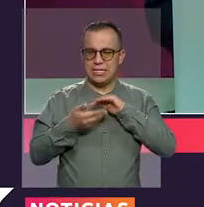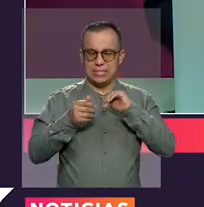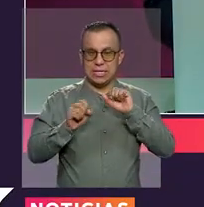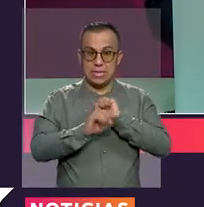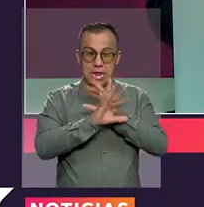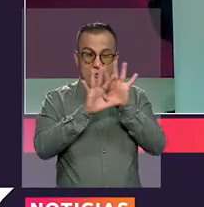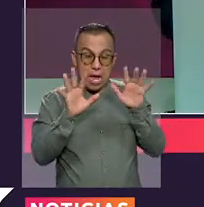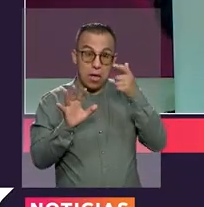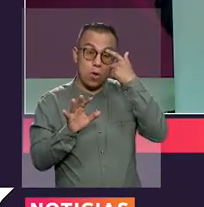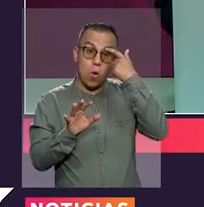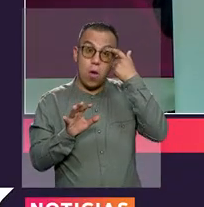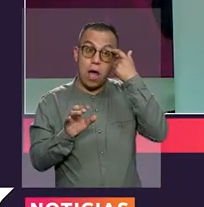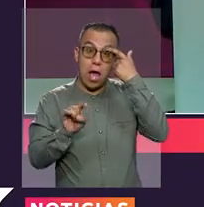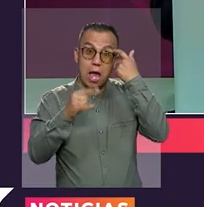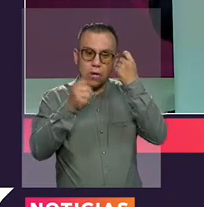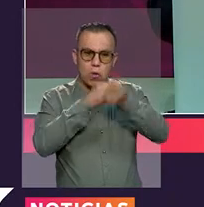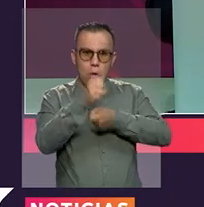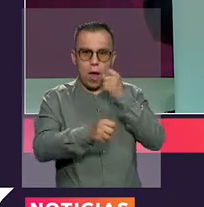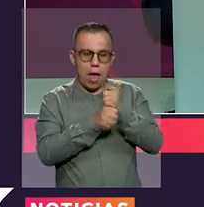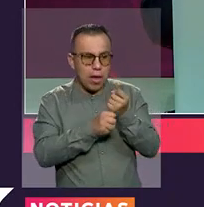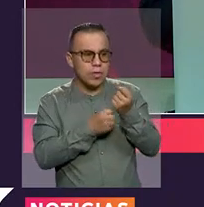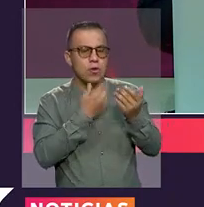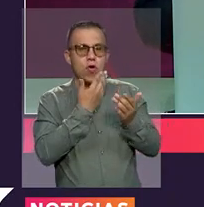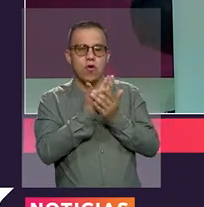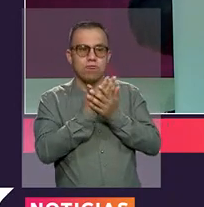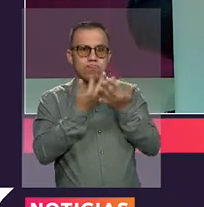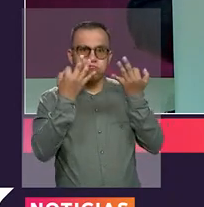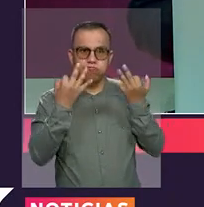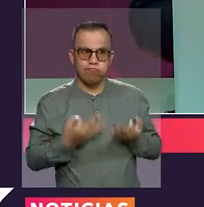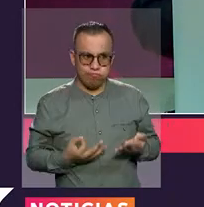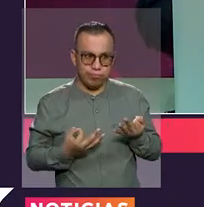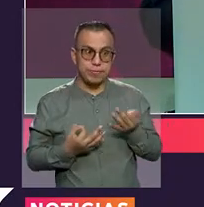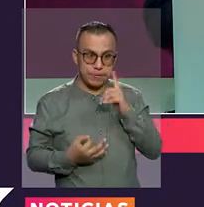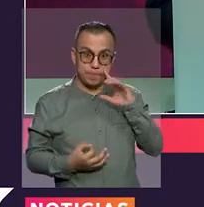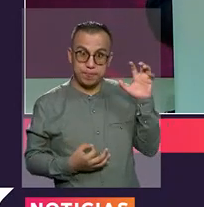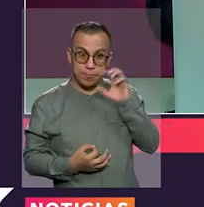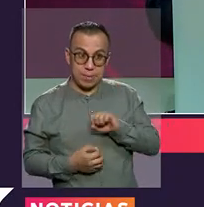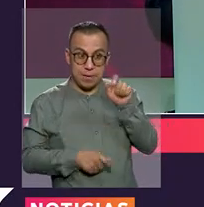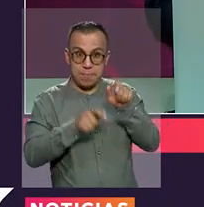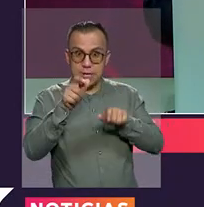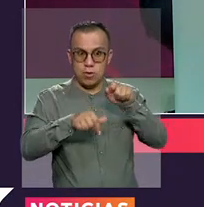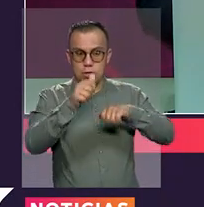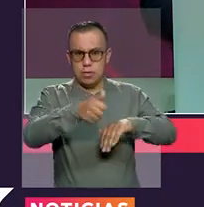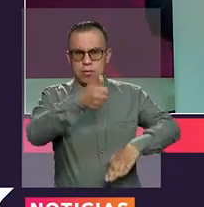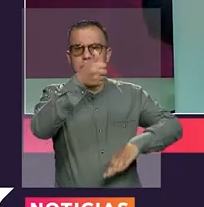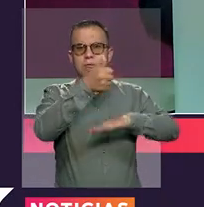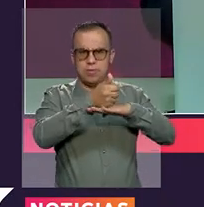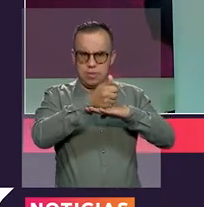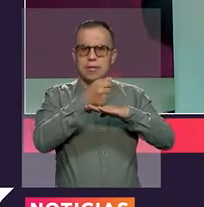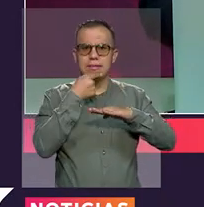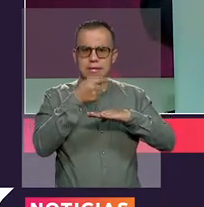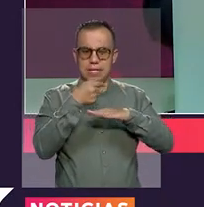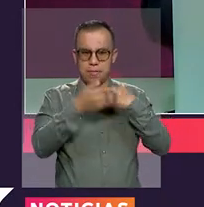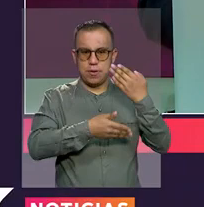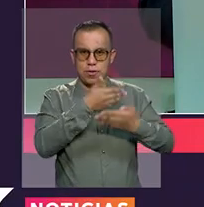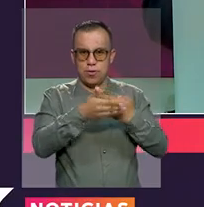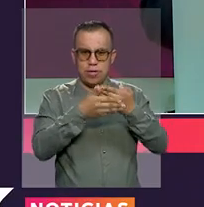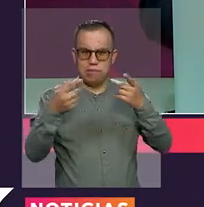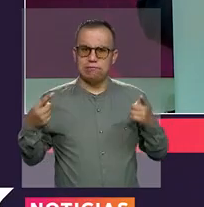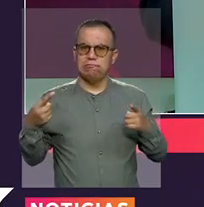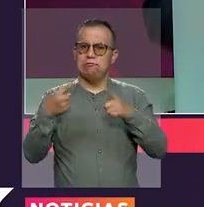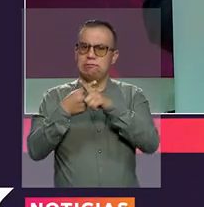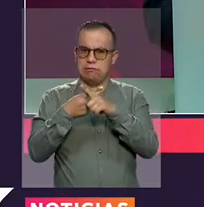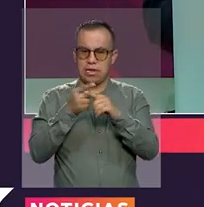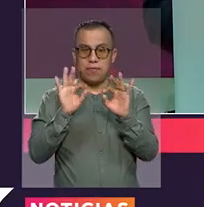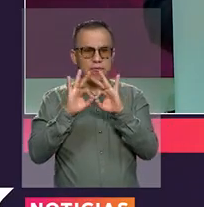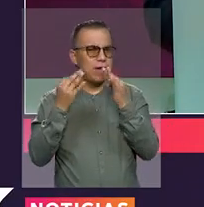conservar algún tipo de dato, algún tipo de confirmación de identificación por parte de las autoridades cuando se hace este cruce de datos entre